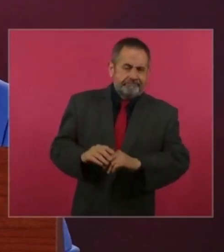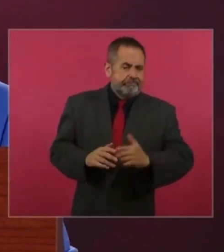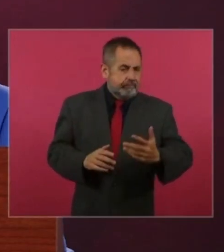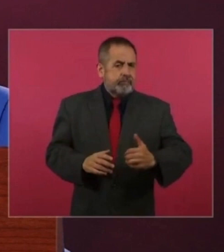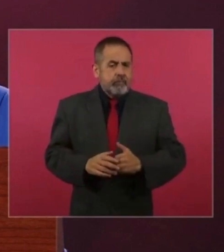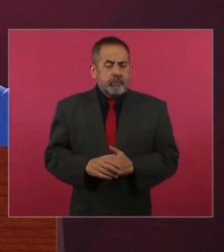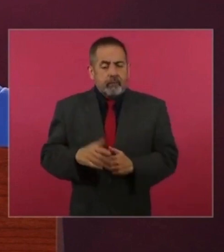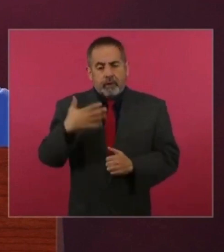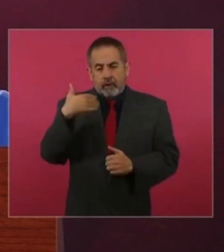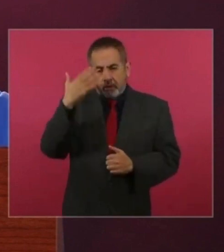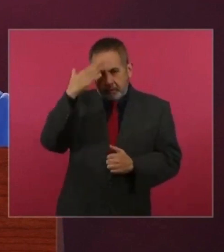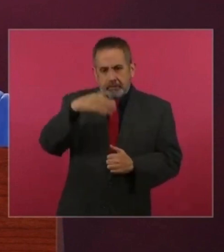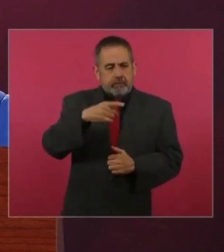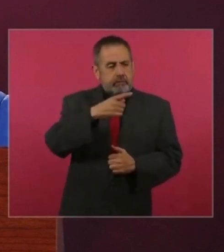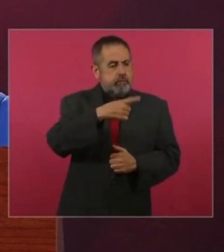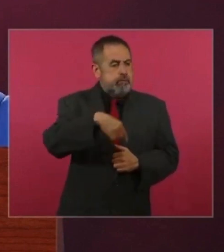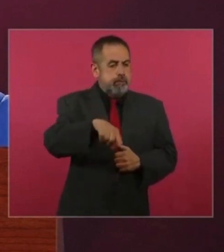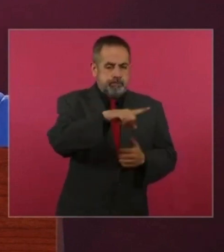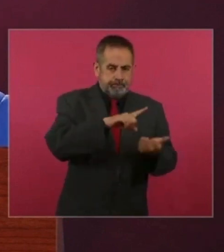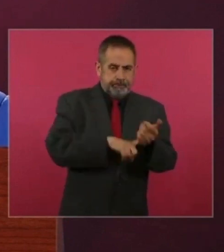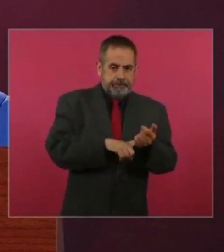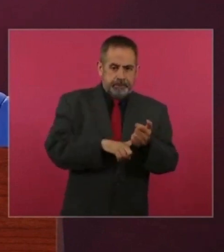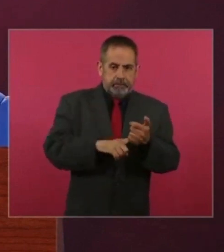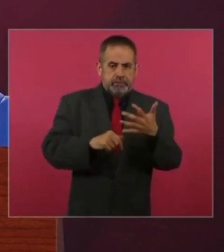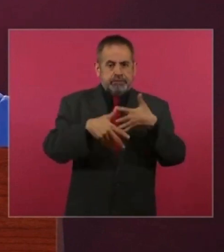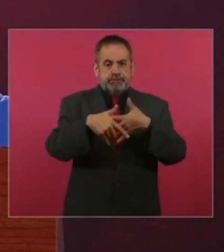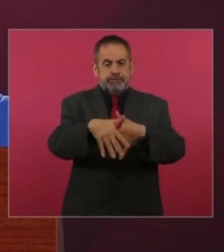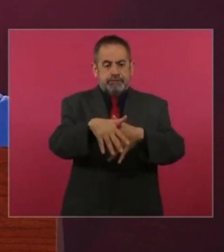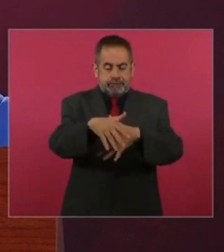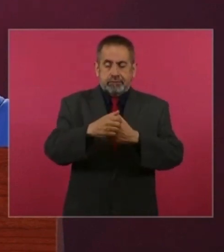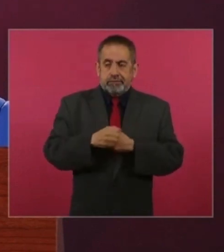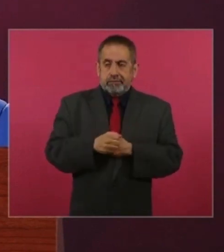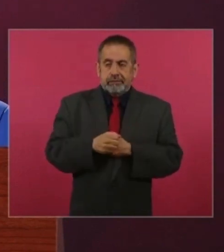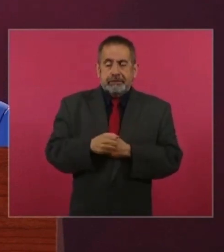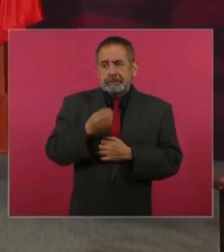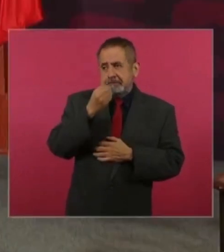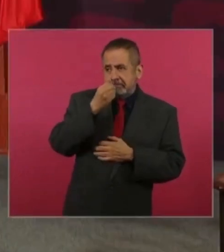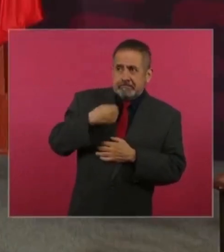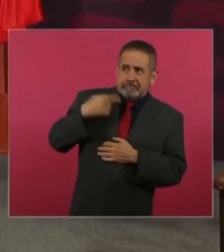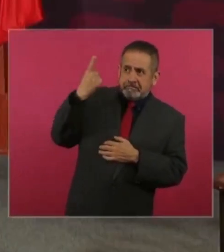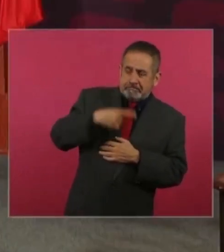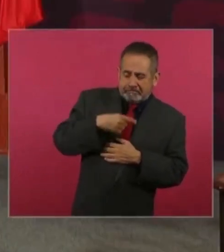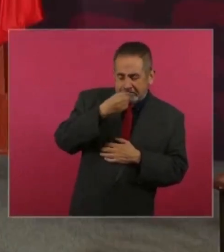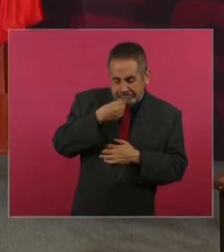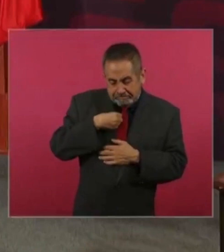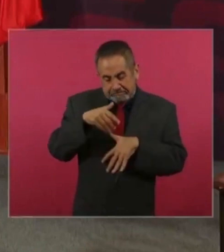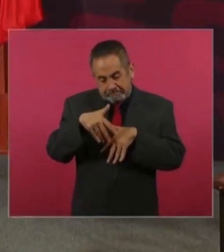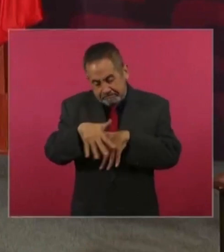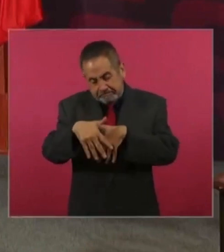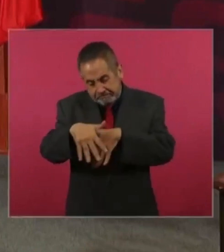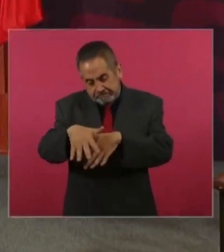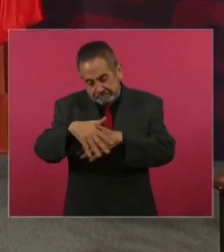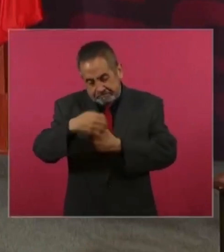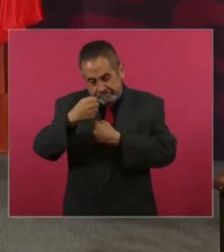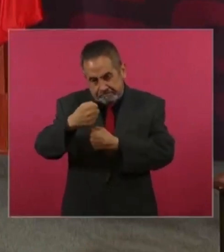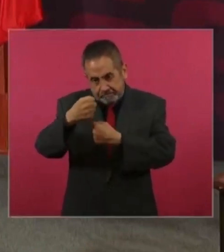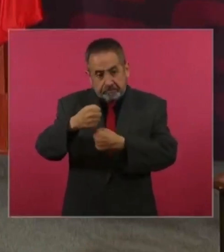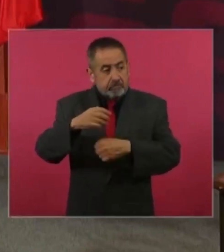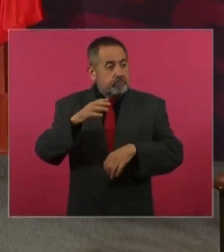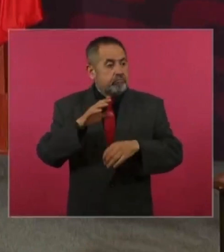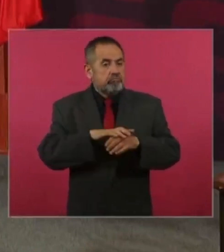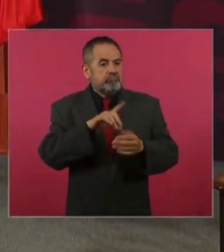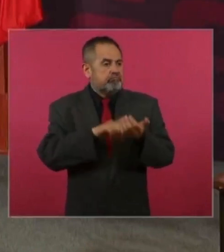conocimiento de que había mucha gente obligada a manifestarse. Porque la directriz es